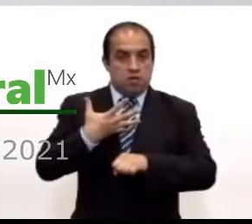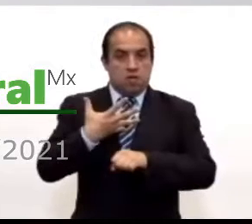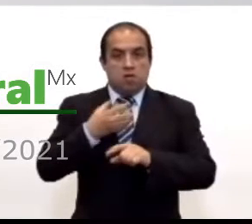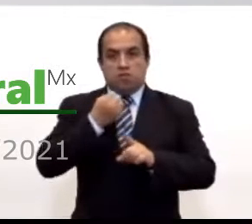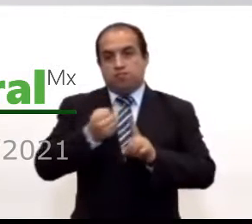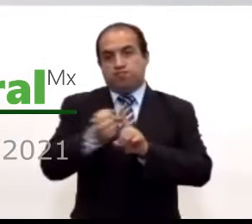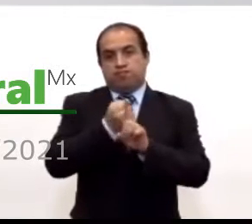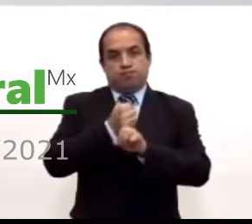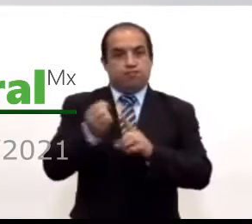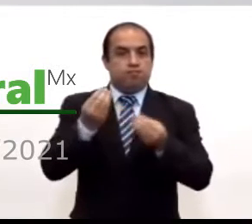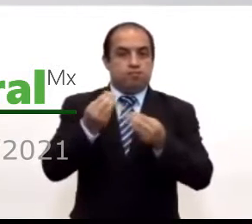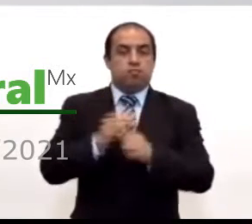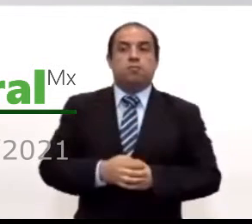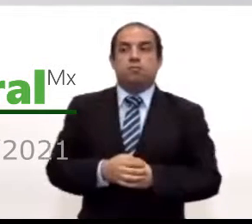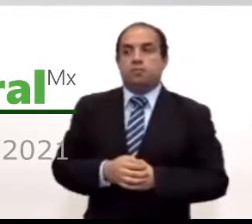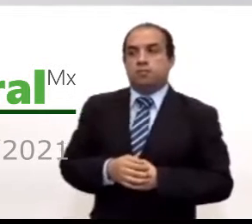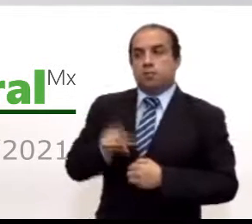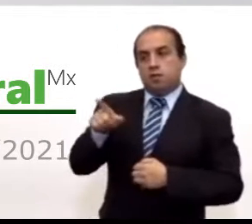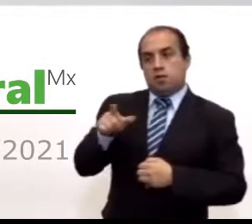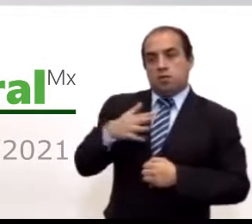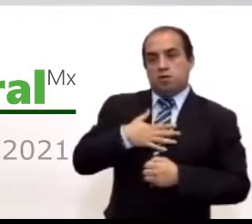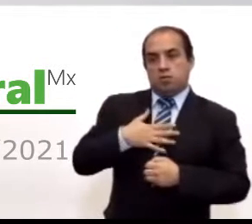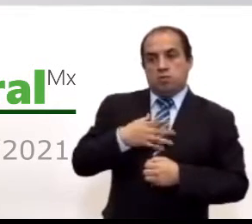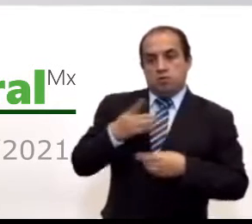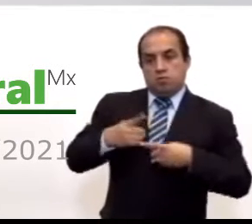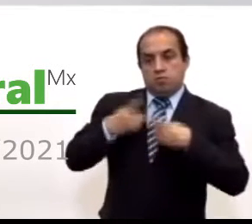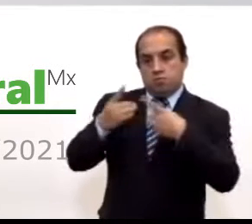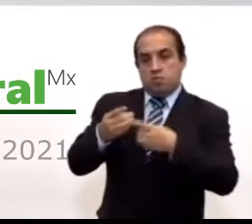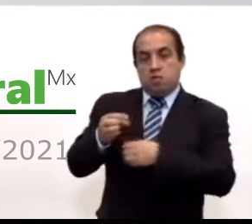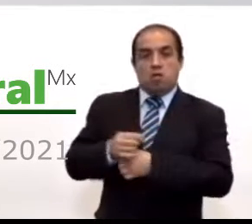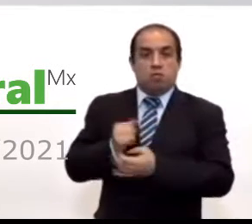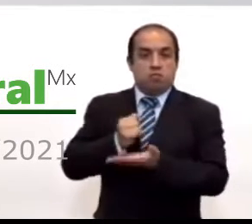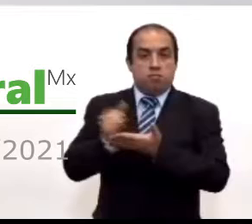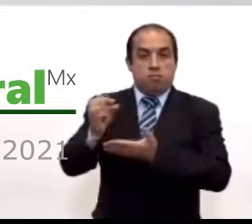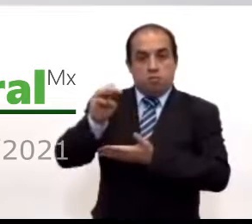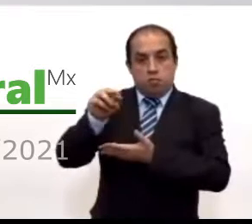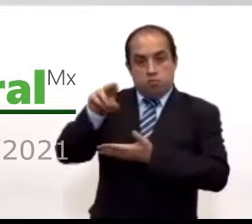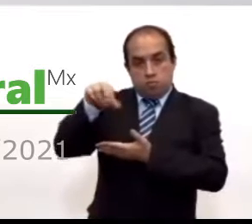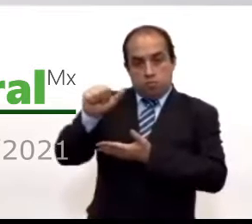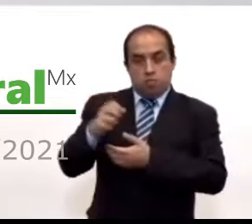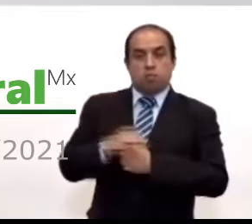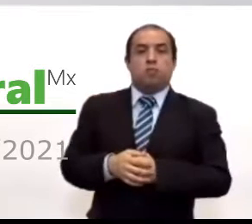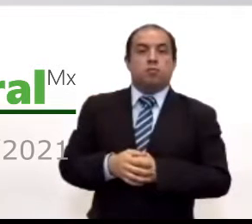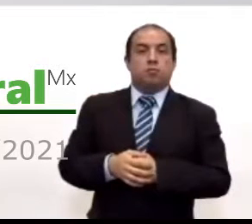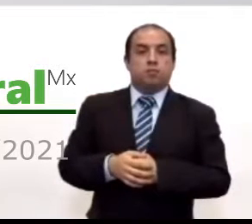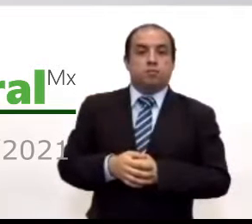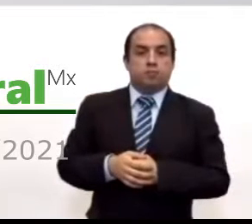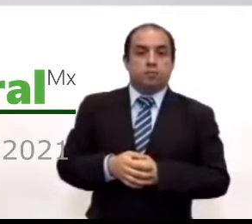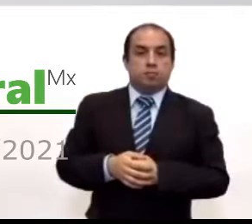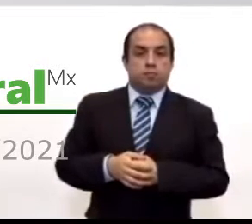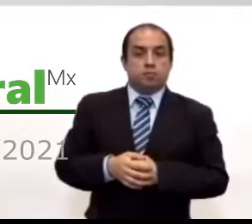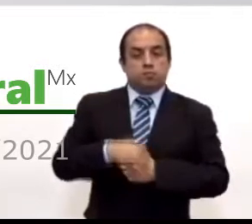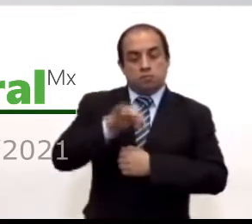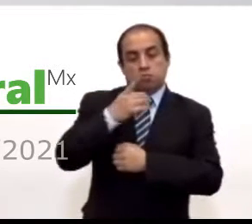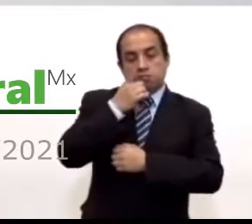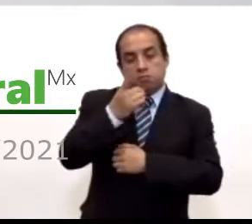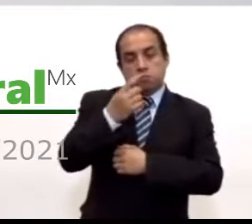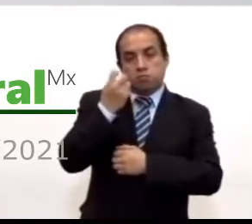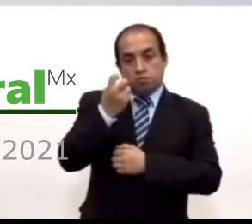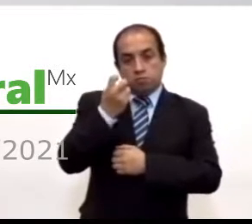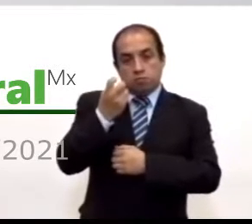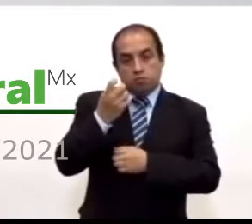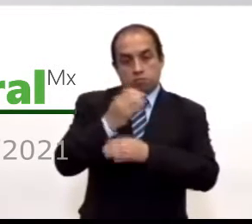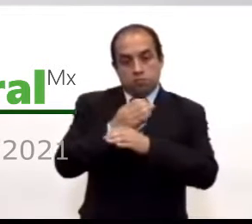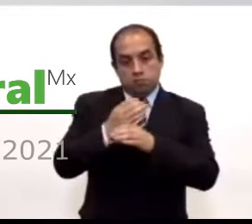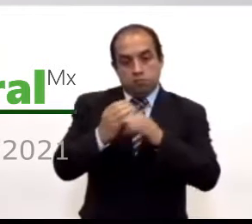Bueno, ahí más bien se lo dejo a Morena, al partido, es una cuestión del partido. Y sí decir que en estos casos